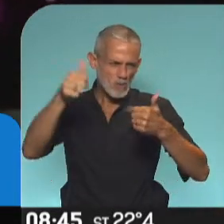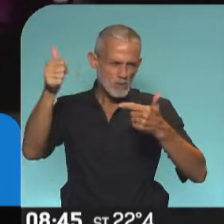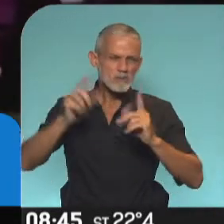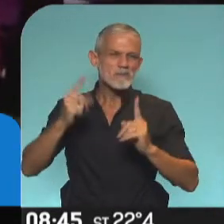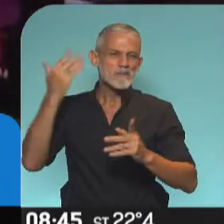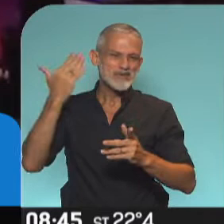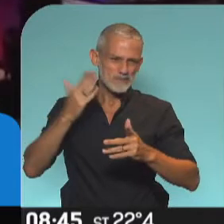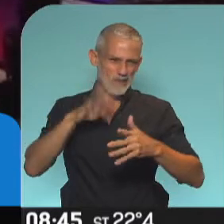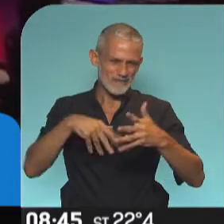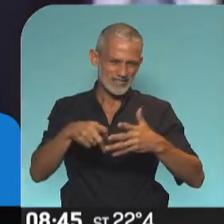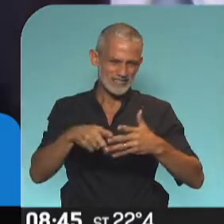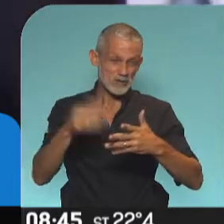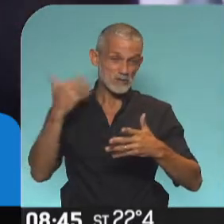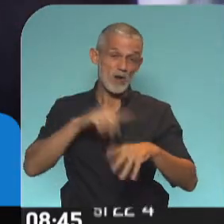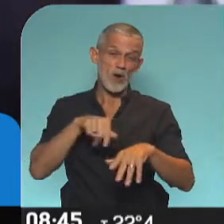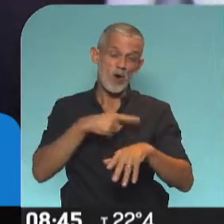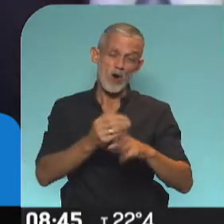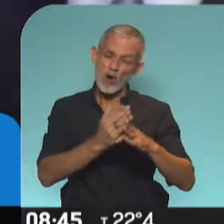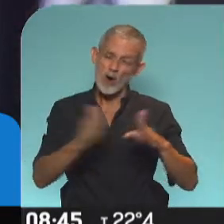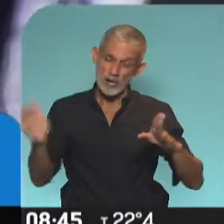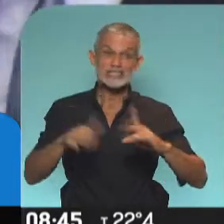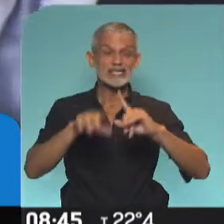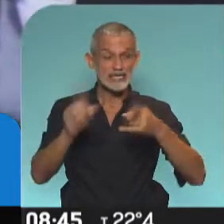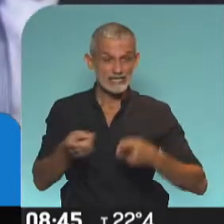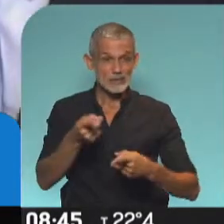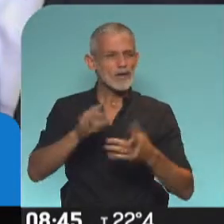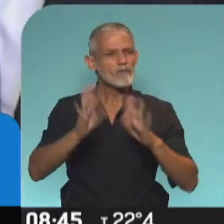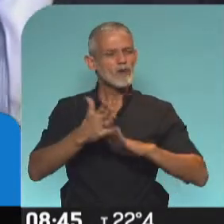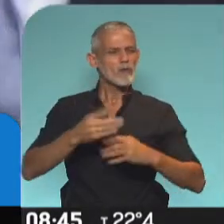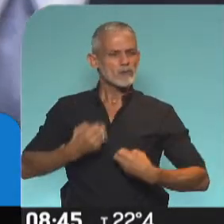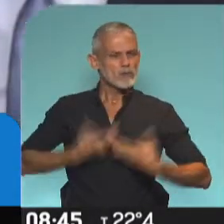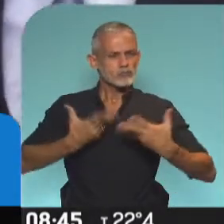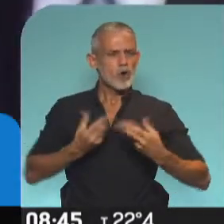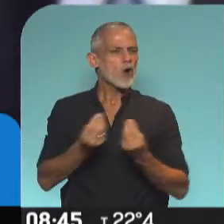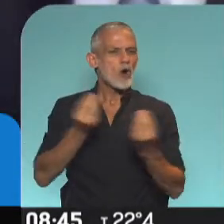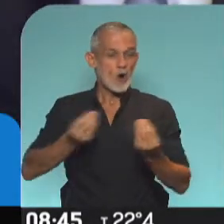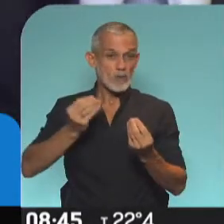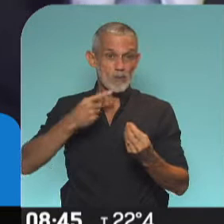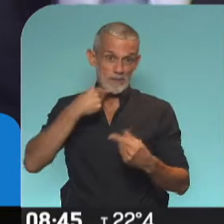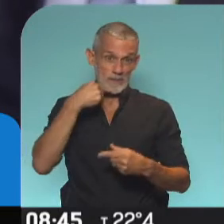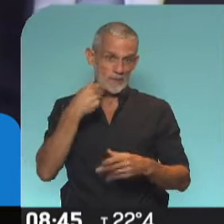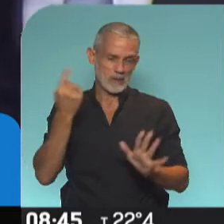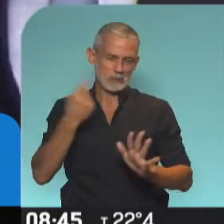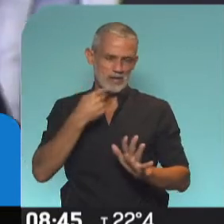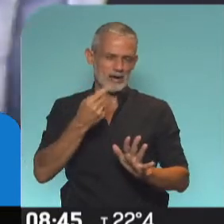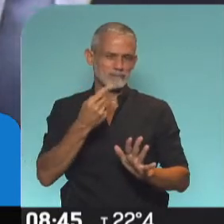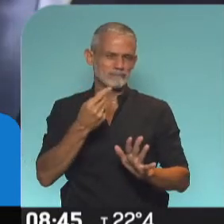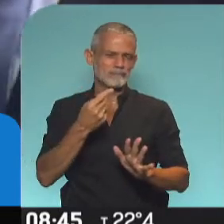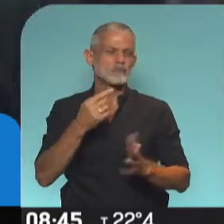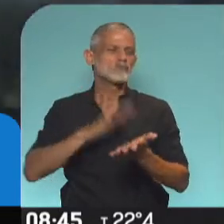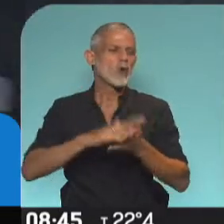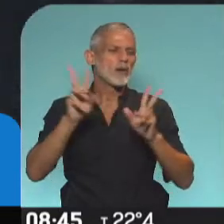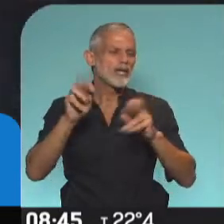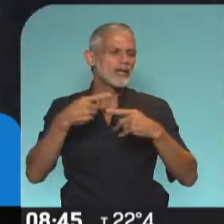Laporta que dejó pasar horas y que también tuvo su manera de expresarse. Le preguntaron concretamente